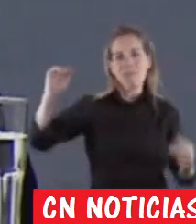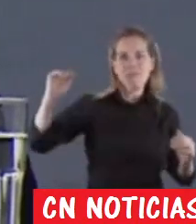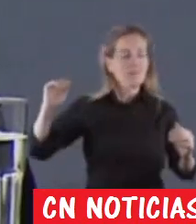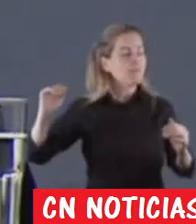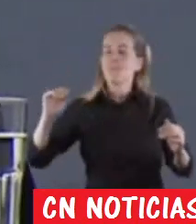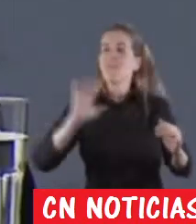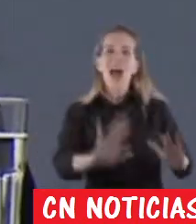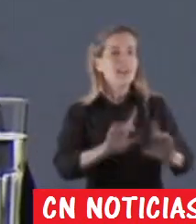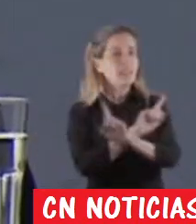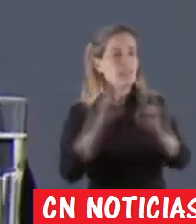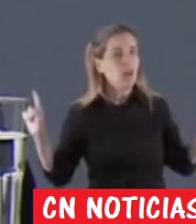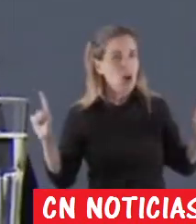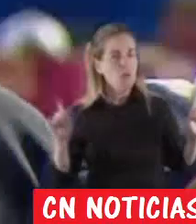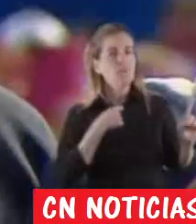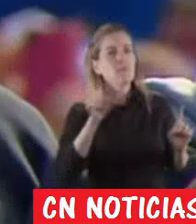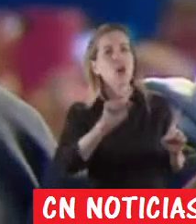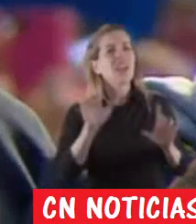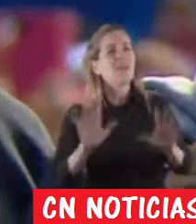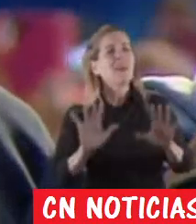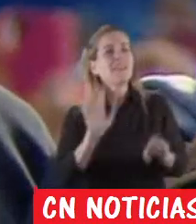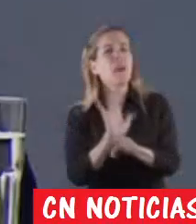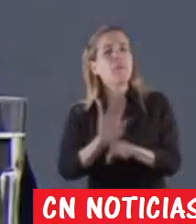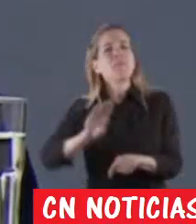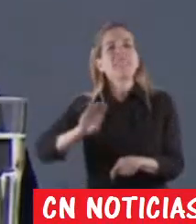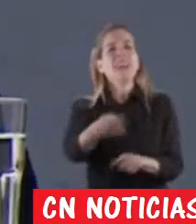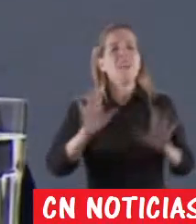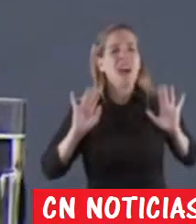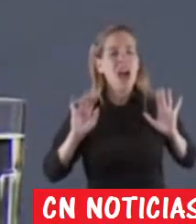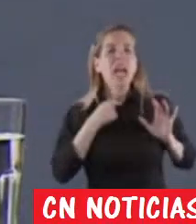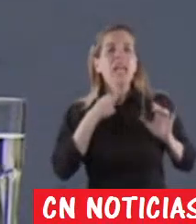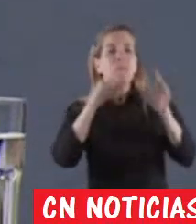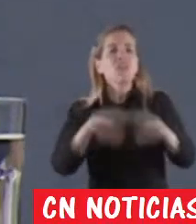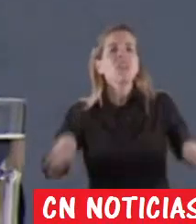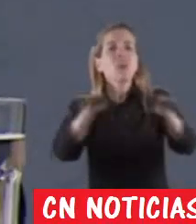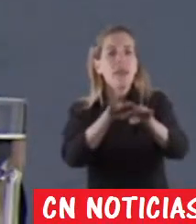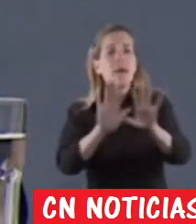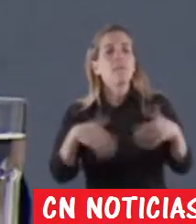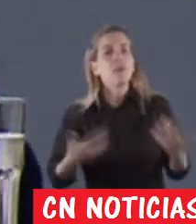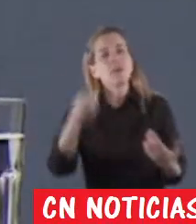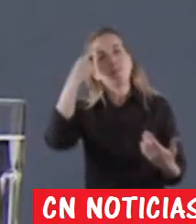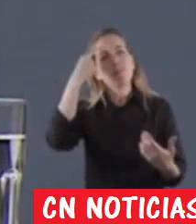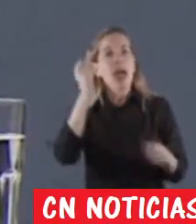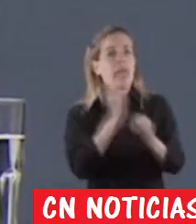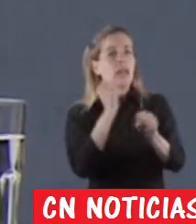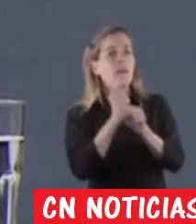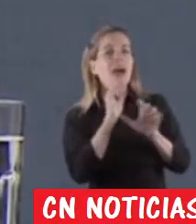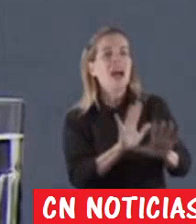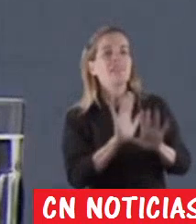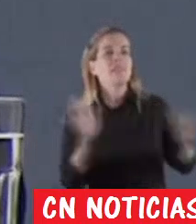no estamos dispuestos a que esa estafa se consolide. Por eso creo que tenemos que trabajar como lo estamos